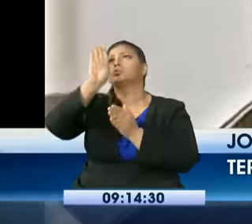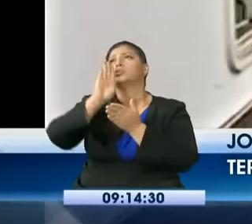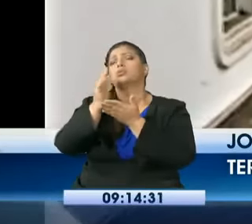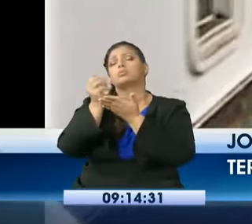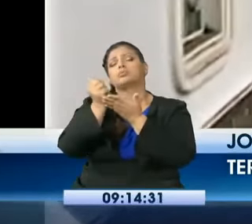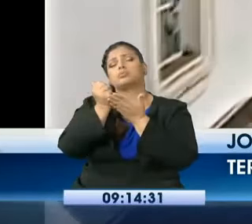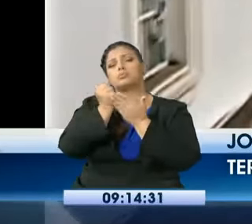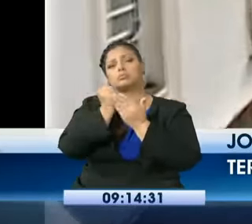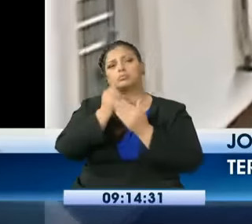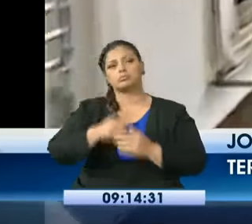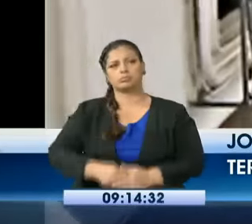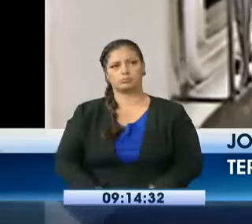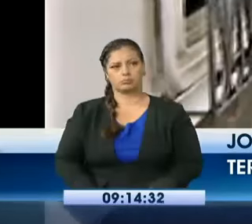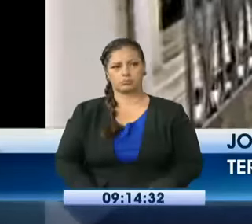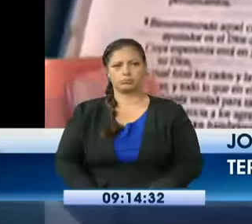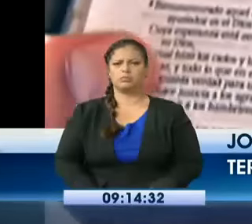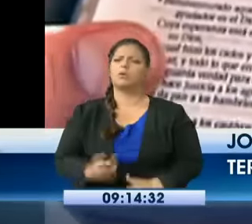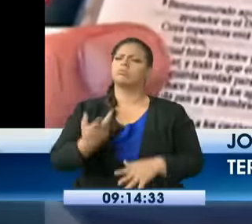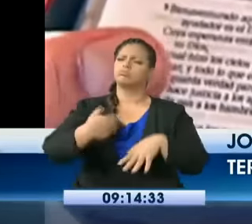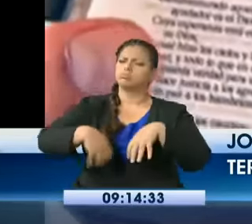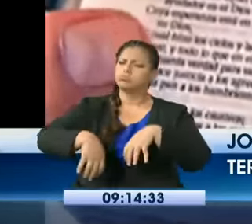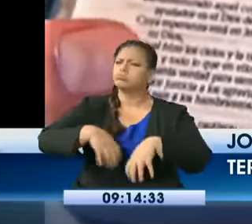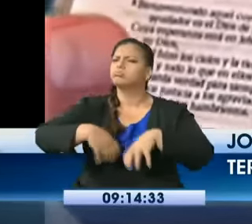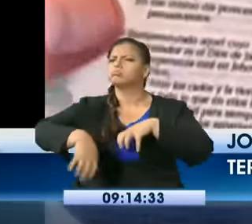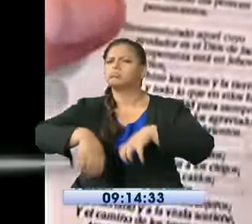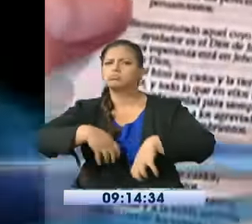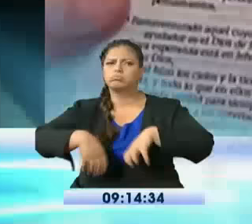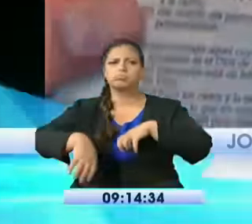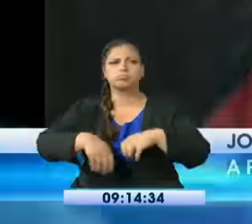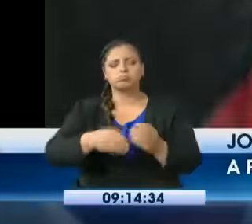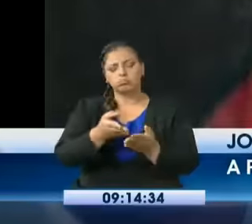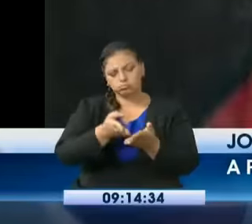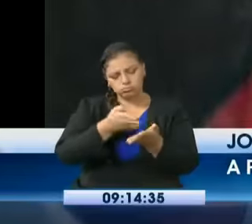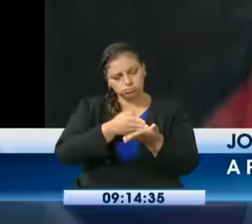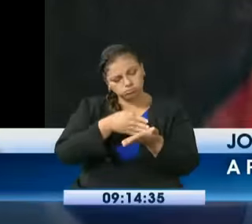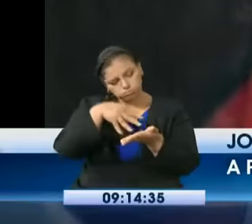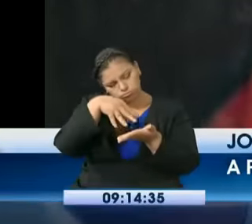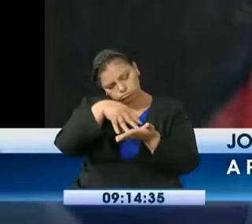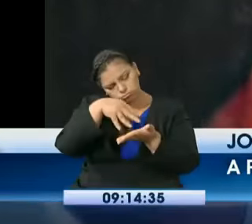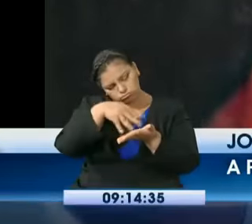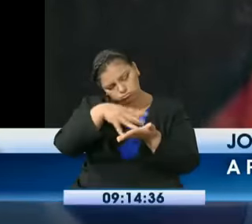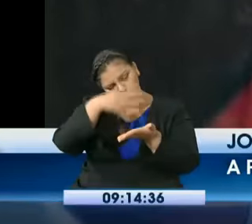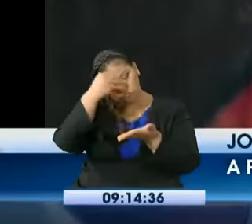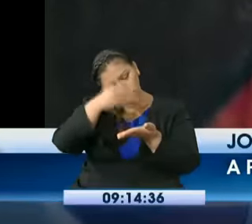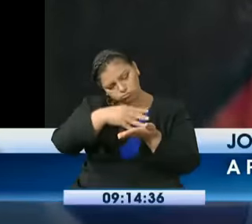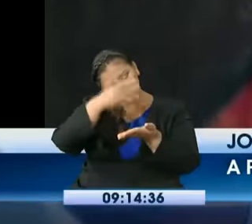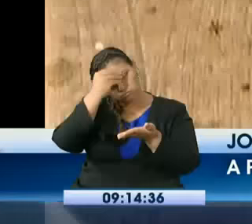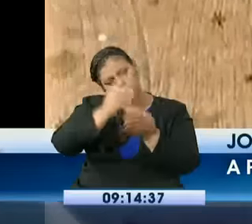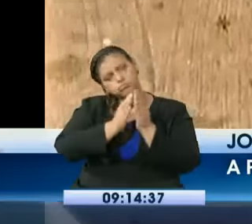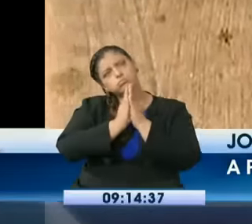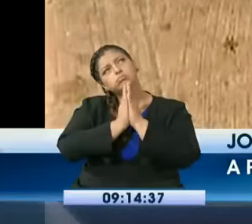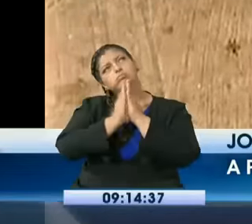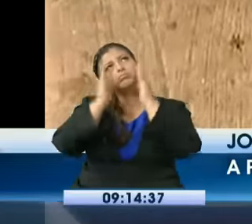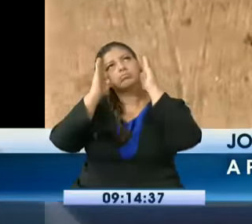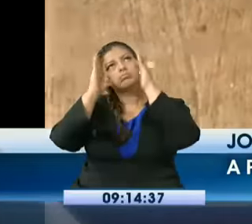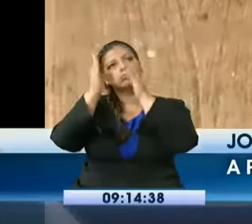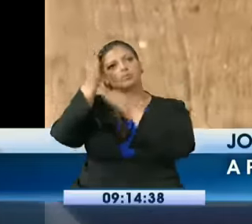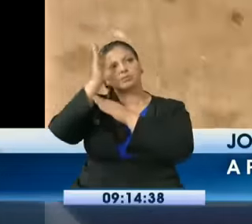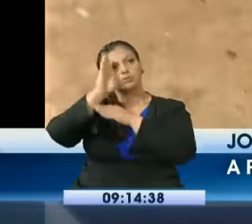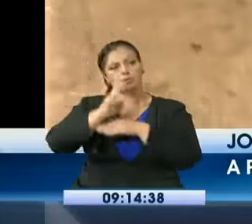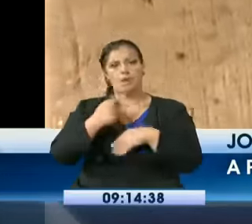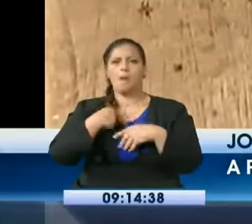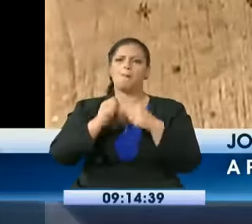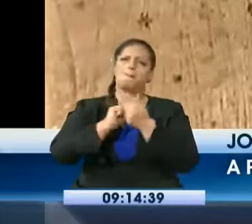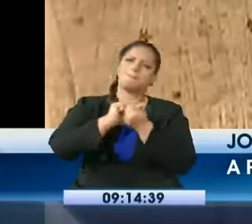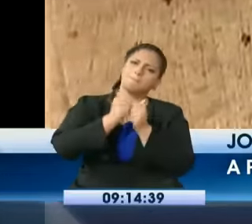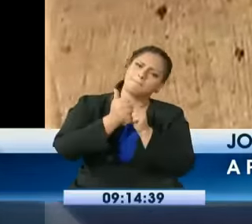está retomando sus actividades cotidianas y se refugia en Dios para salir adelante. Estoy tratando de hacer algo de deporte, no exactamente,